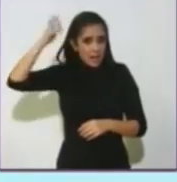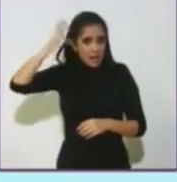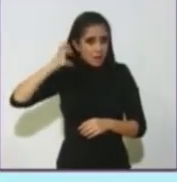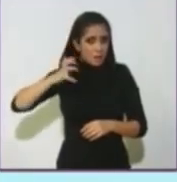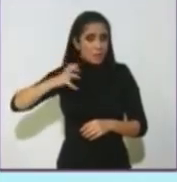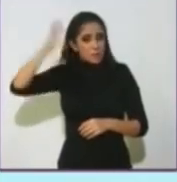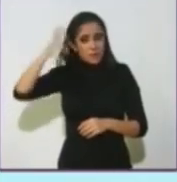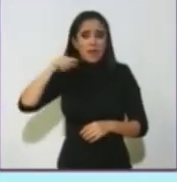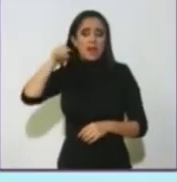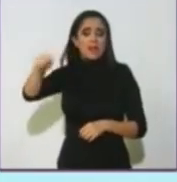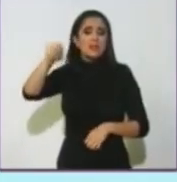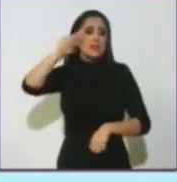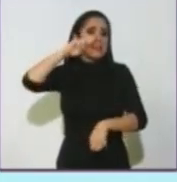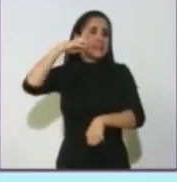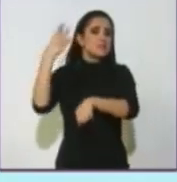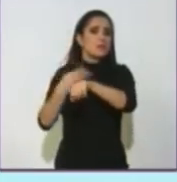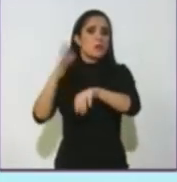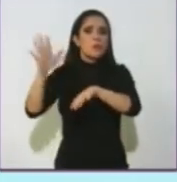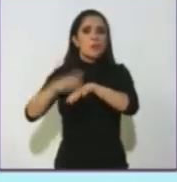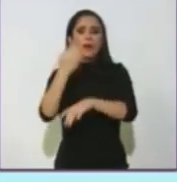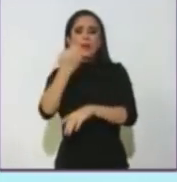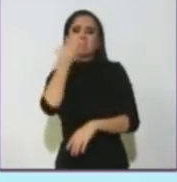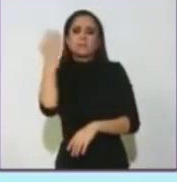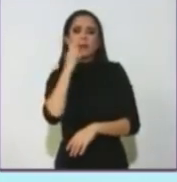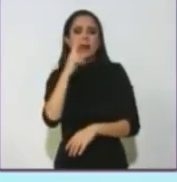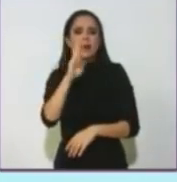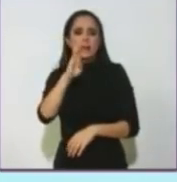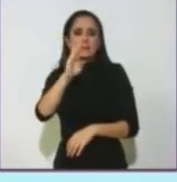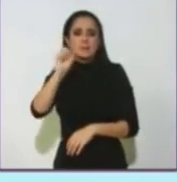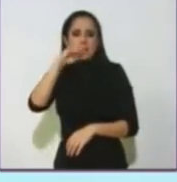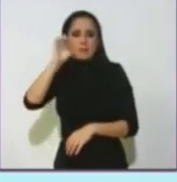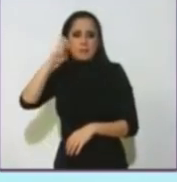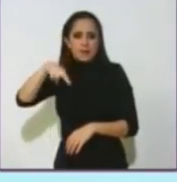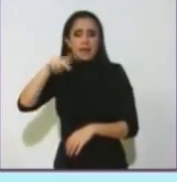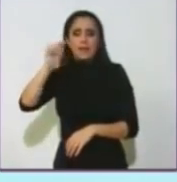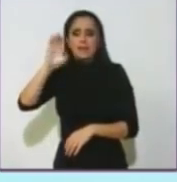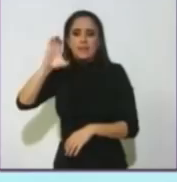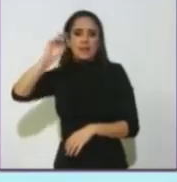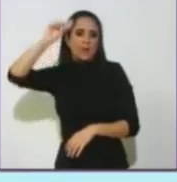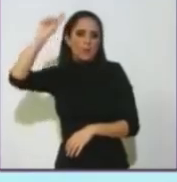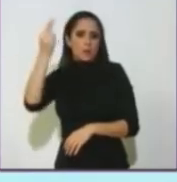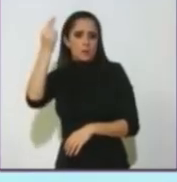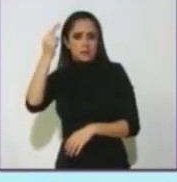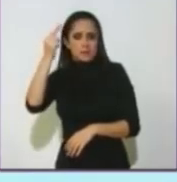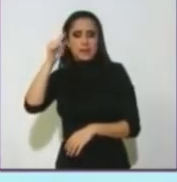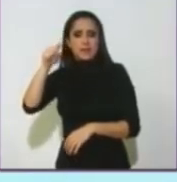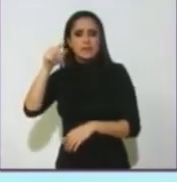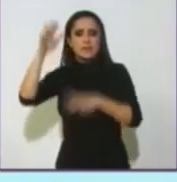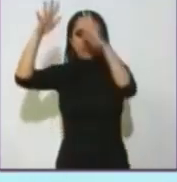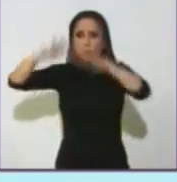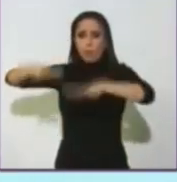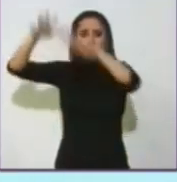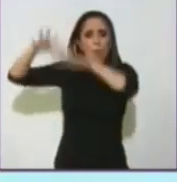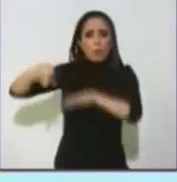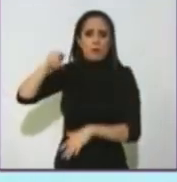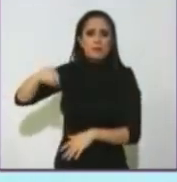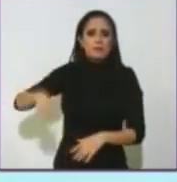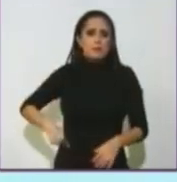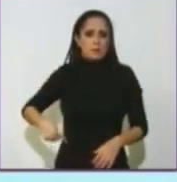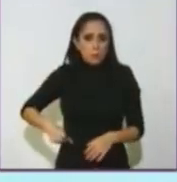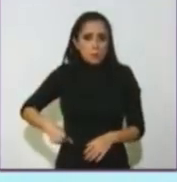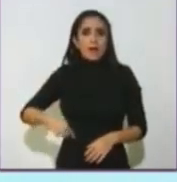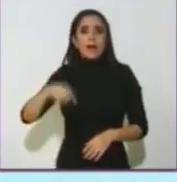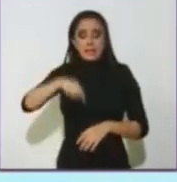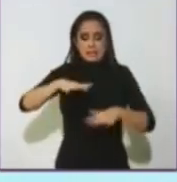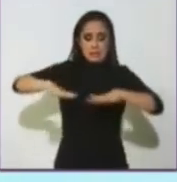principal responsable de la tragedia del rébsamen y del tec a ningún funcionario se le puede culpar de que en esta ciudad tiemble pero sí